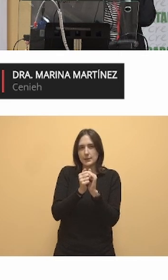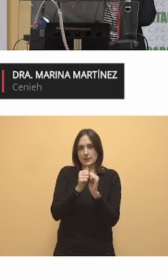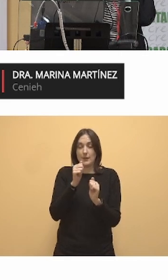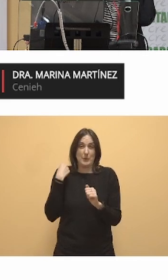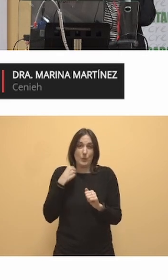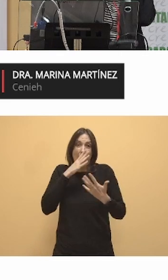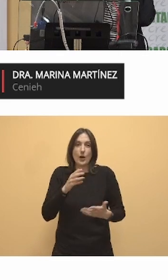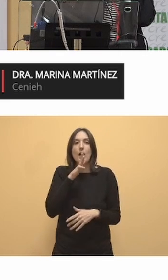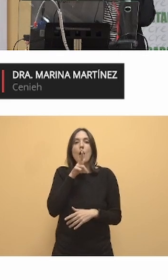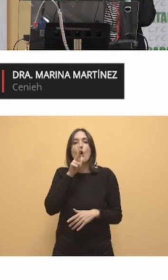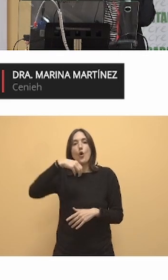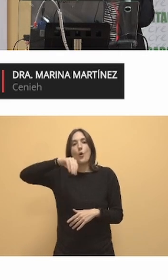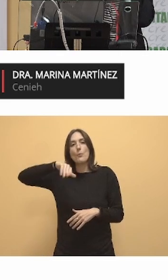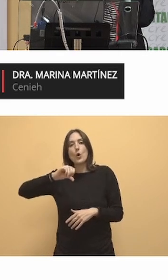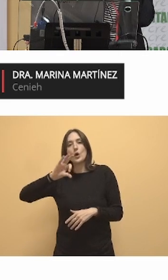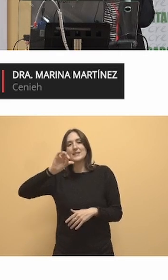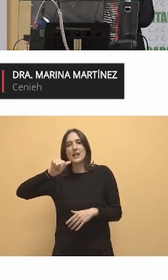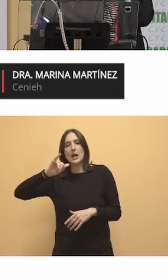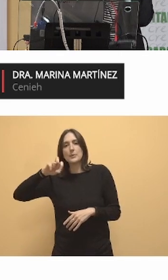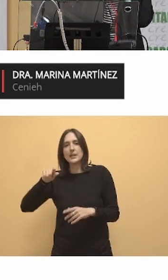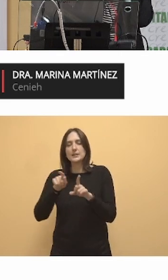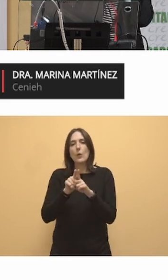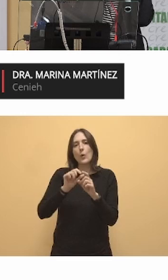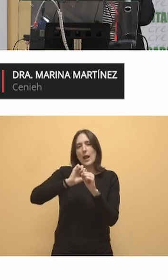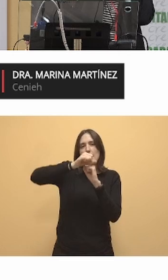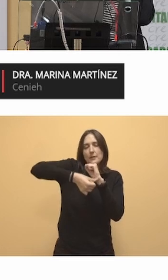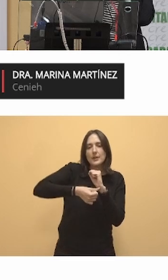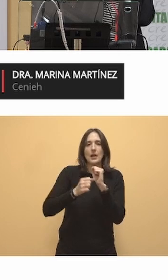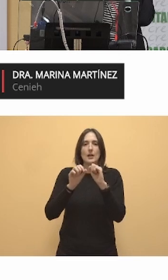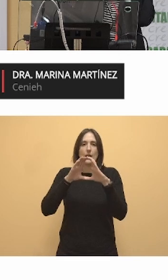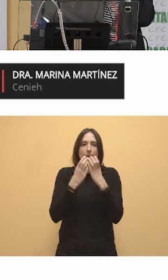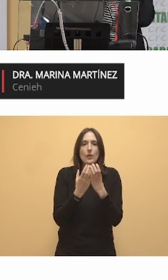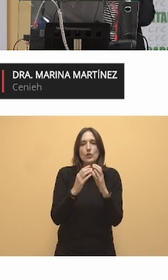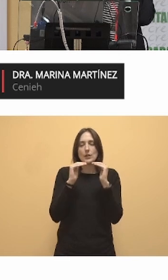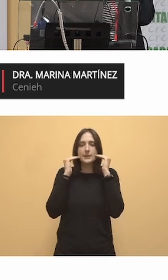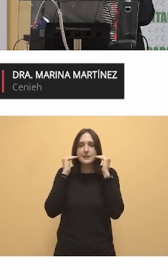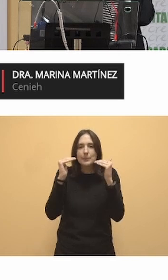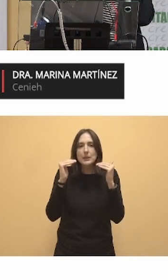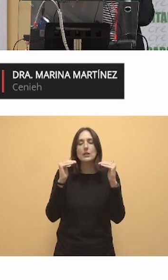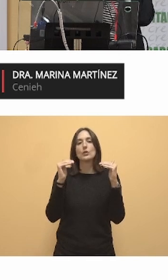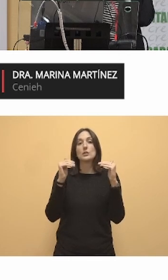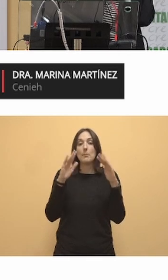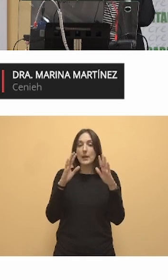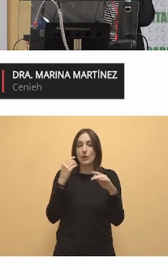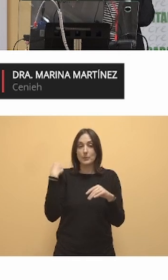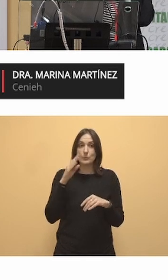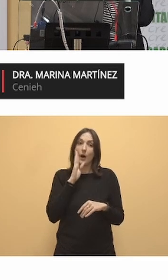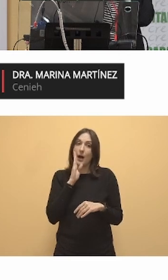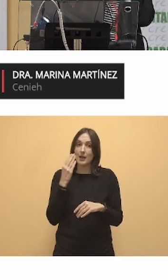molares muy esféricos, redondos, simétricos, y sin embargo los premolares de